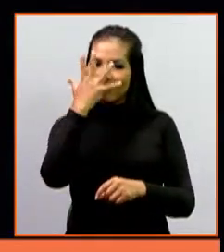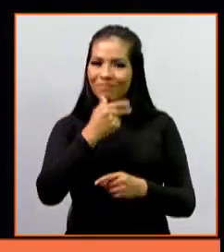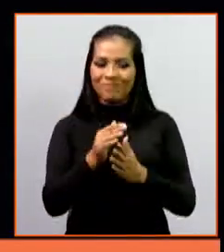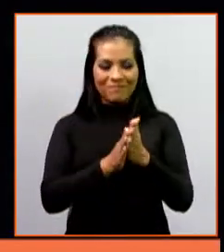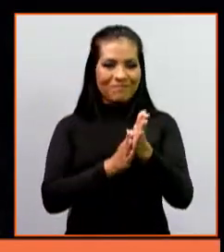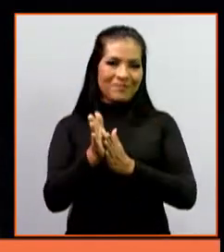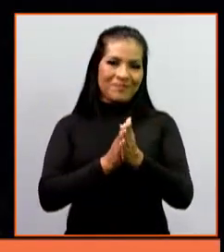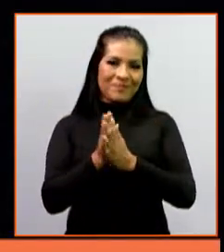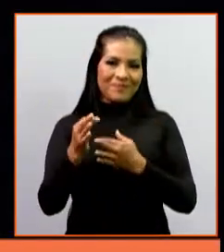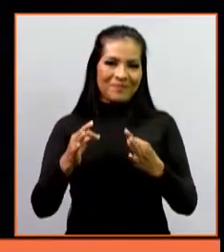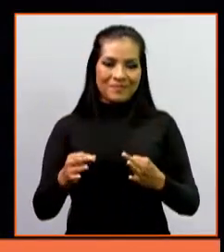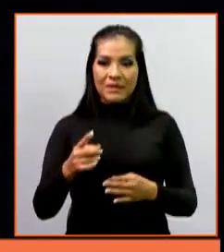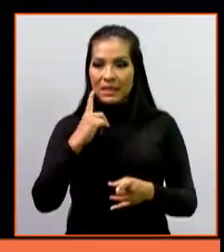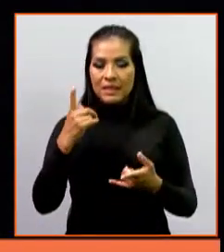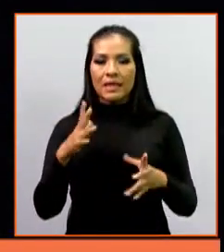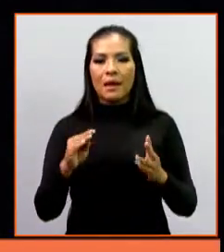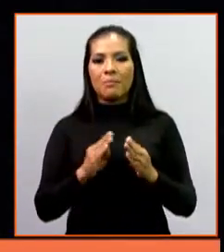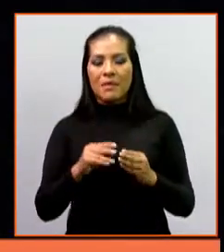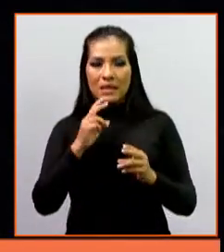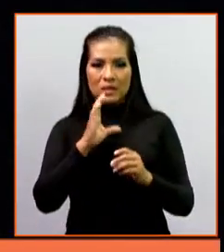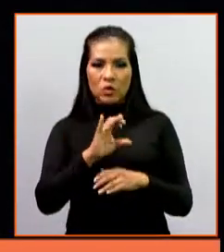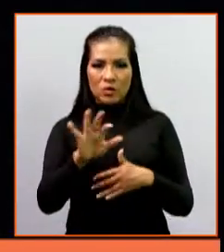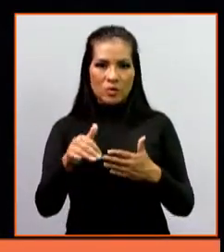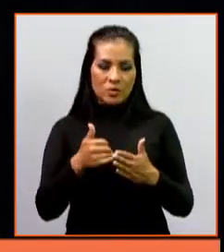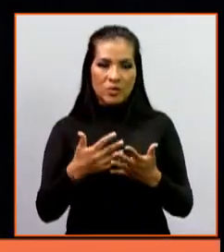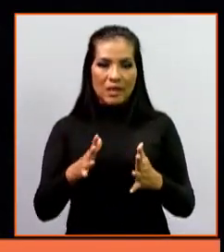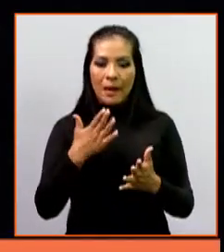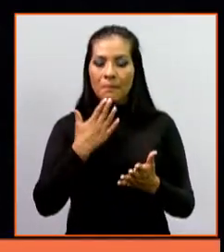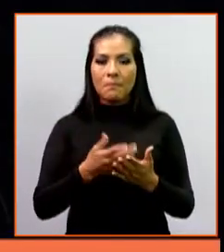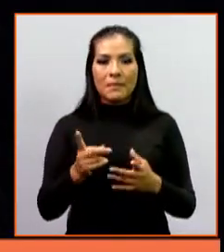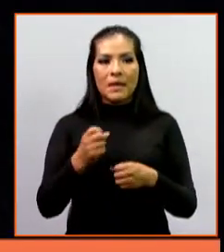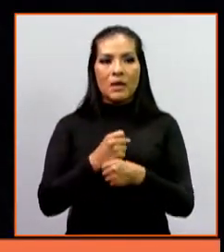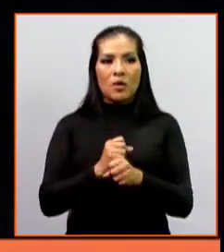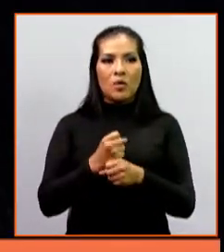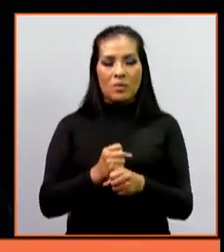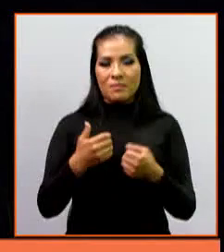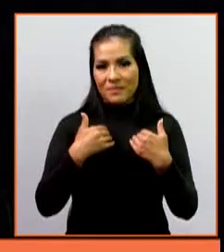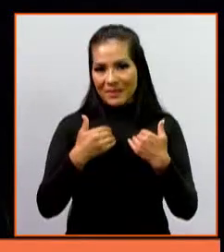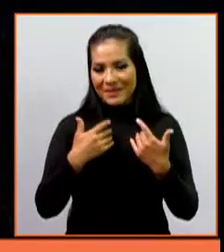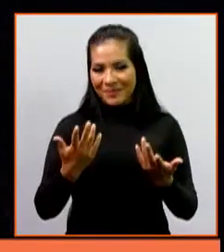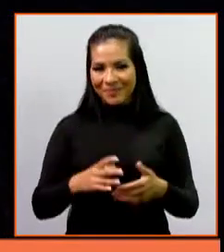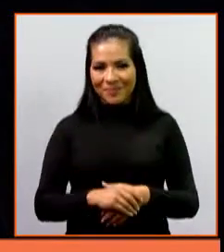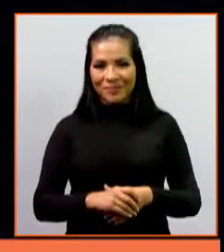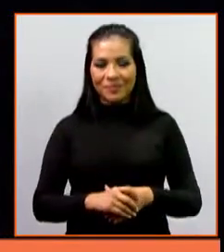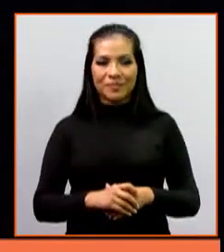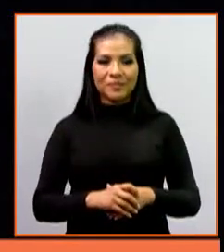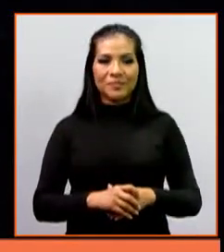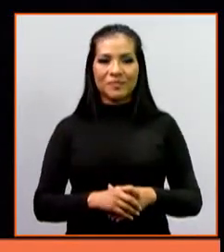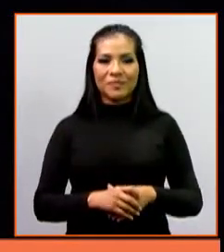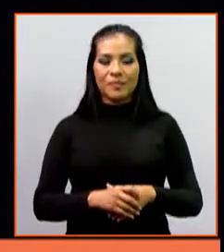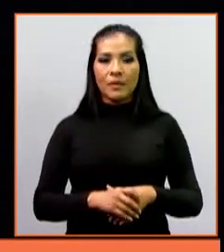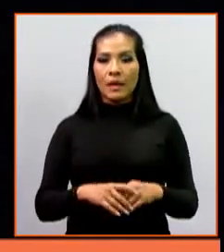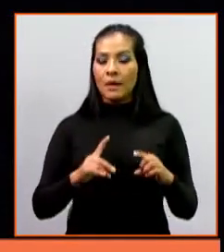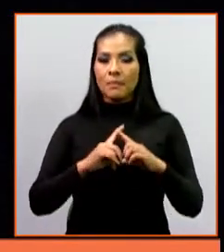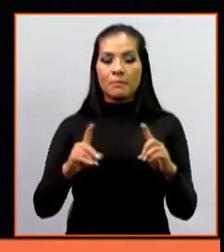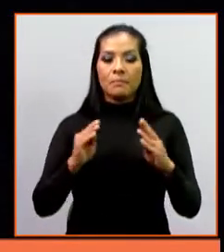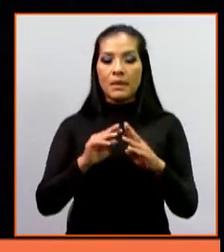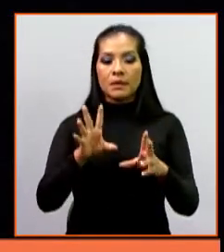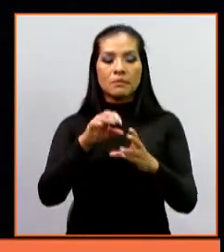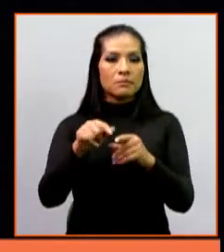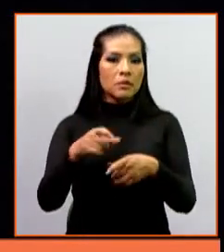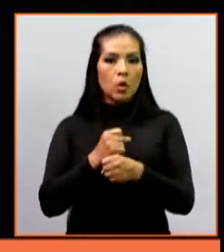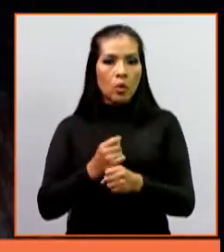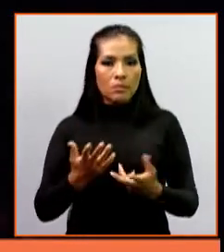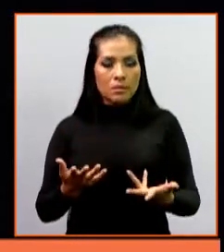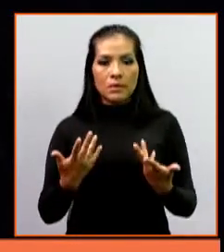bueno. Sin spoilers, entonces. Algo que quieras decir de la obra, sin spoilear mucho a la gente. Algo de la obra, bueno, que me